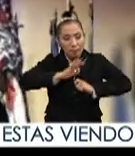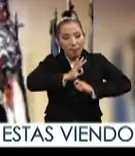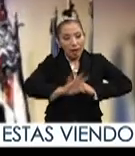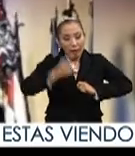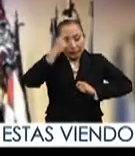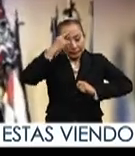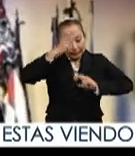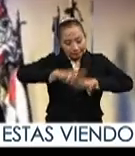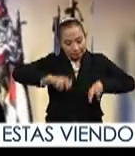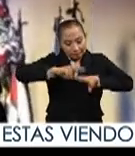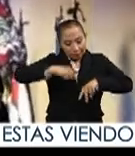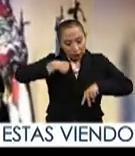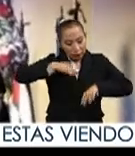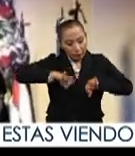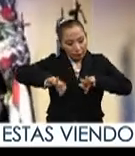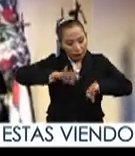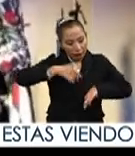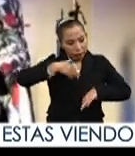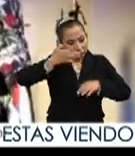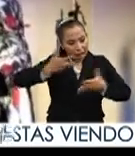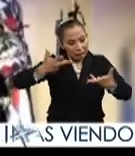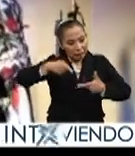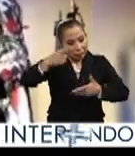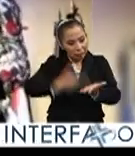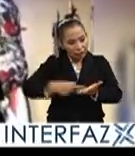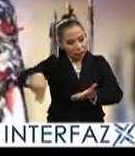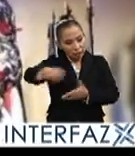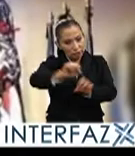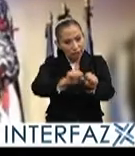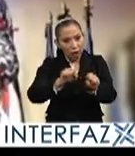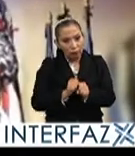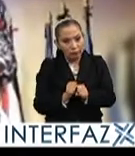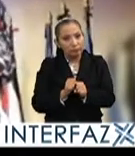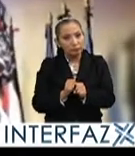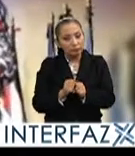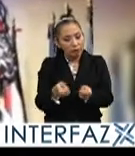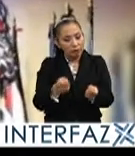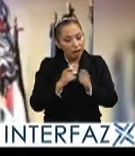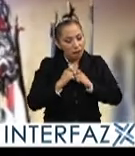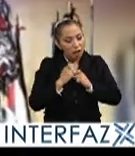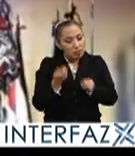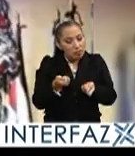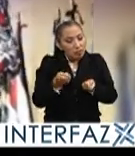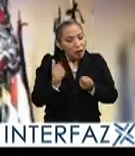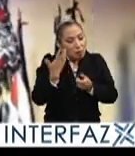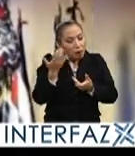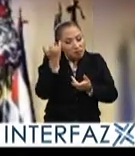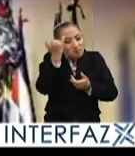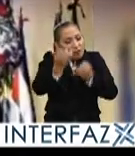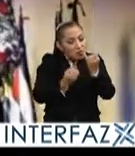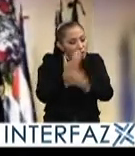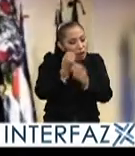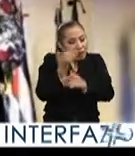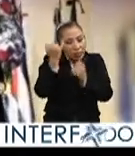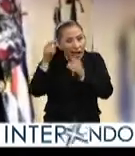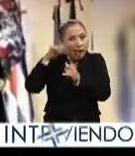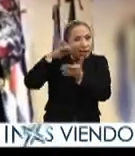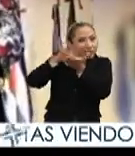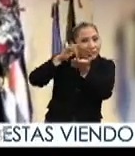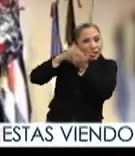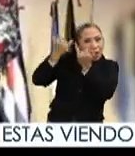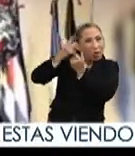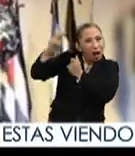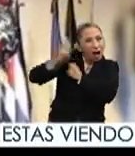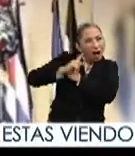de reflexionar sobre nuestras prácticas que hacemos en las aulas. Nos dieron la oportunidad de innovar y, por